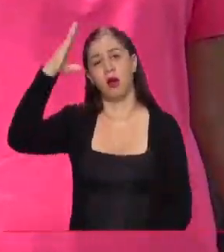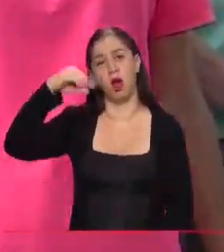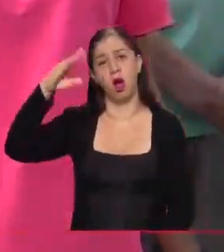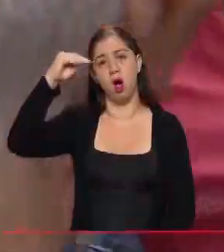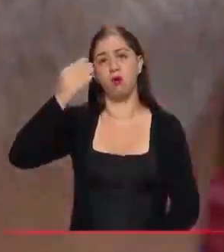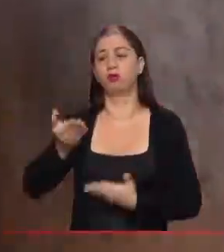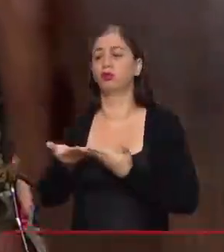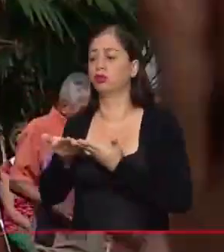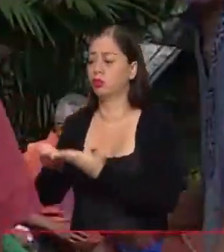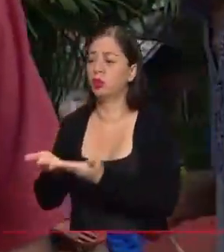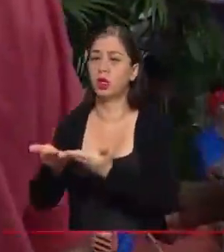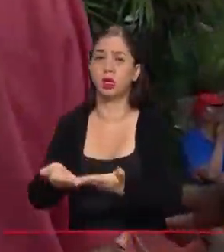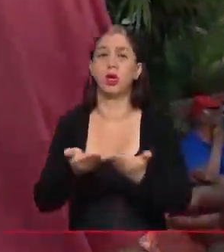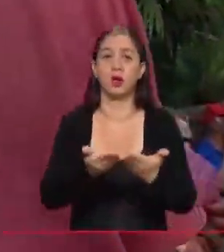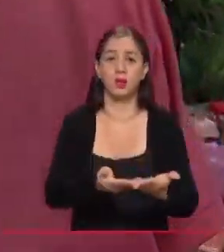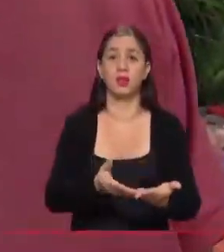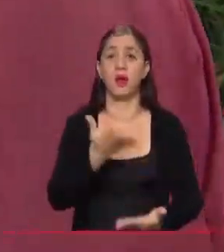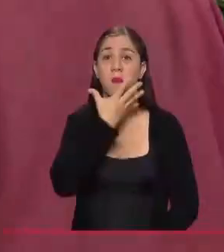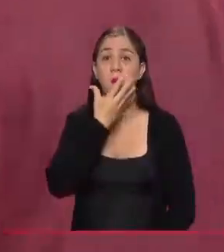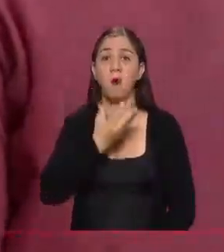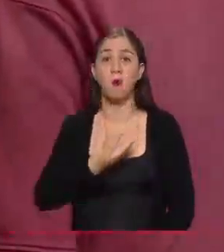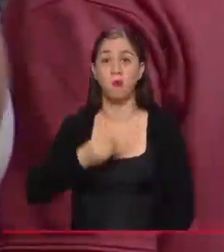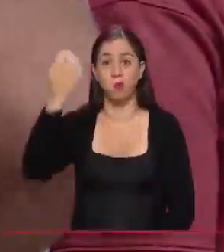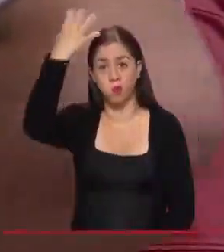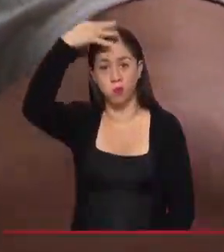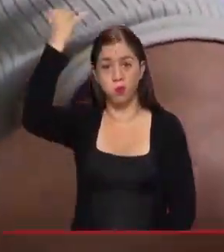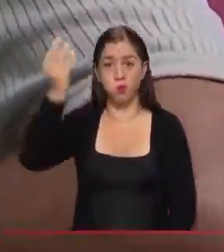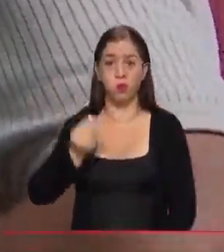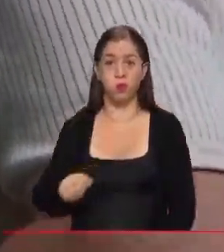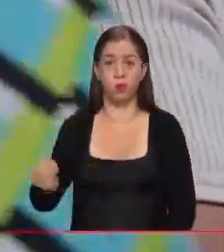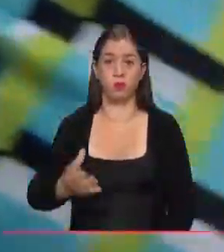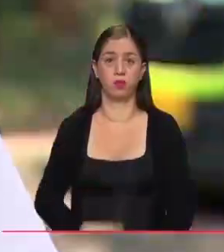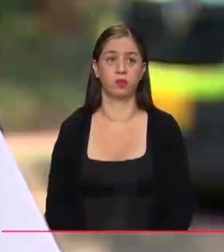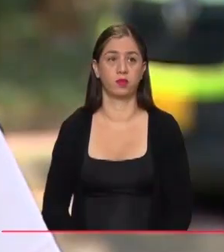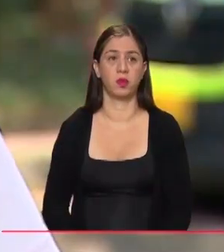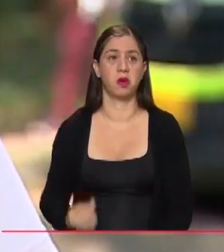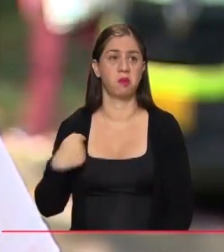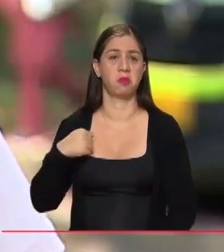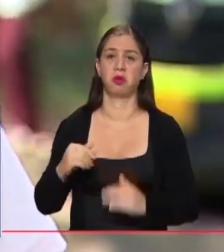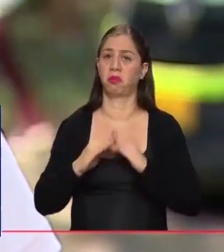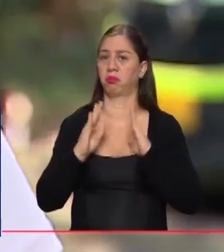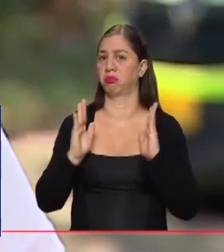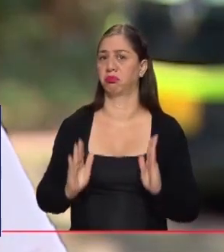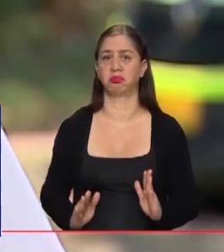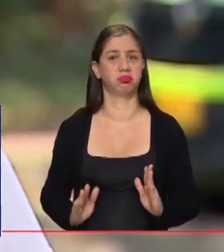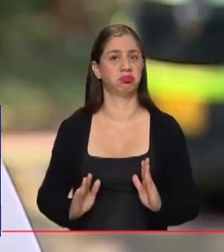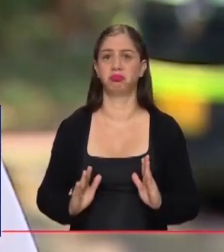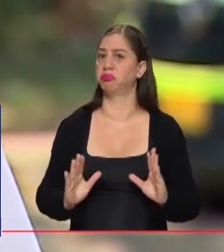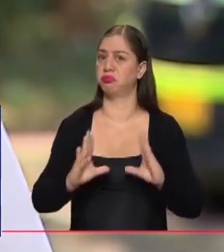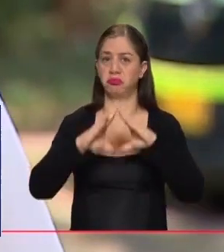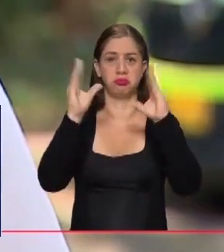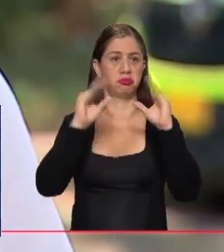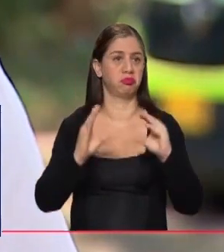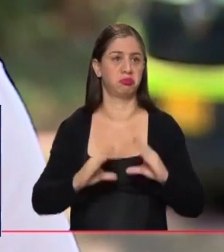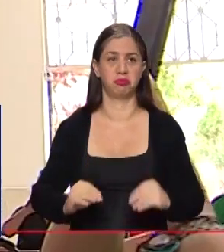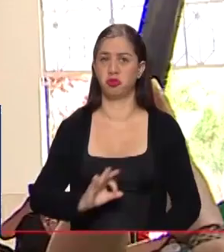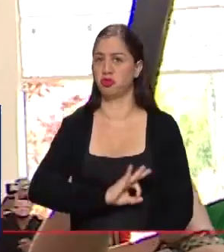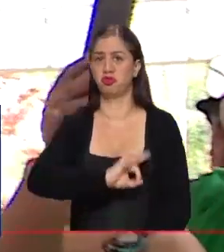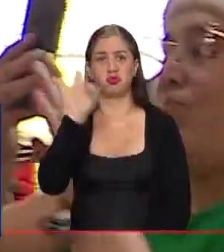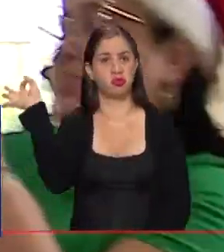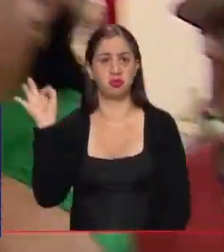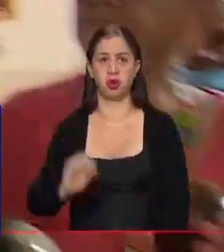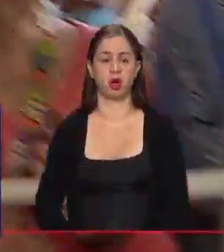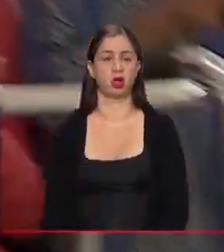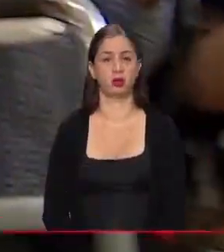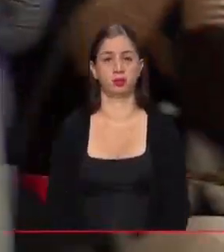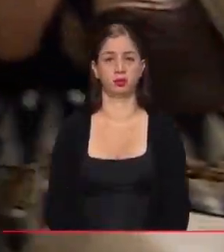los obsequios con Papá Noel a bordo. En mi casa no había Navidad. En mi casa nunca se vio la energía.